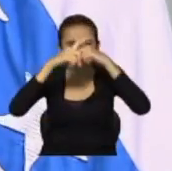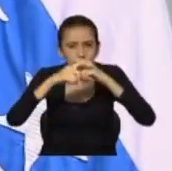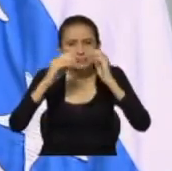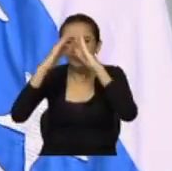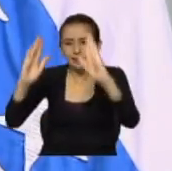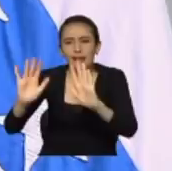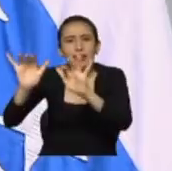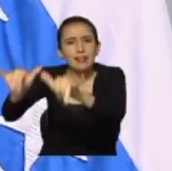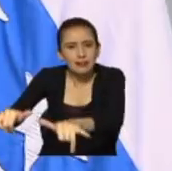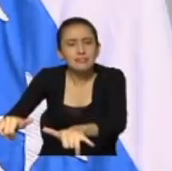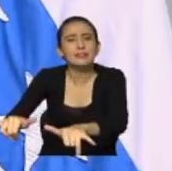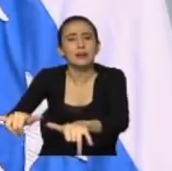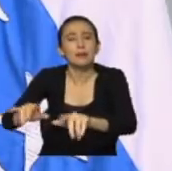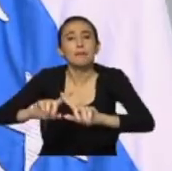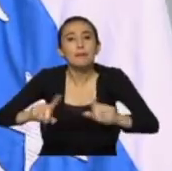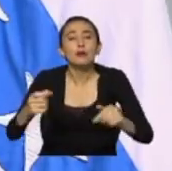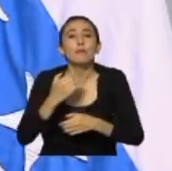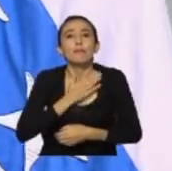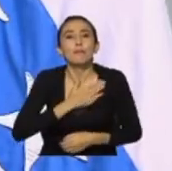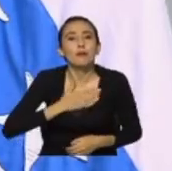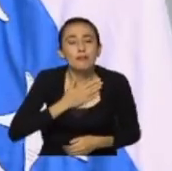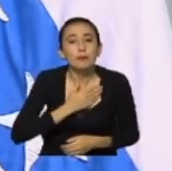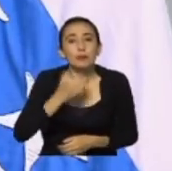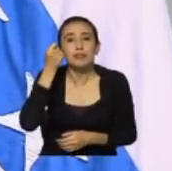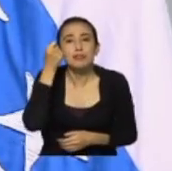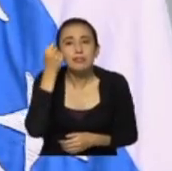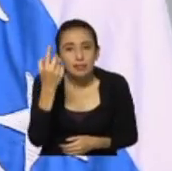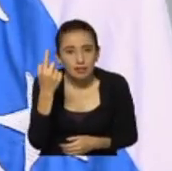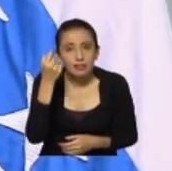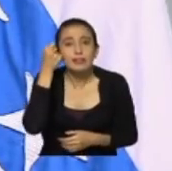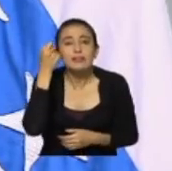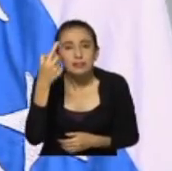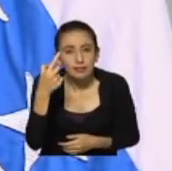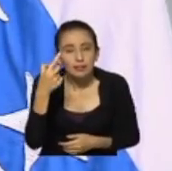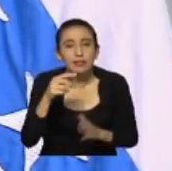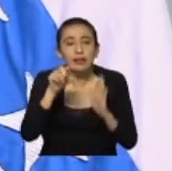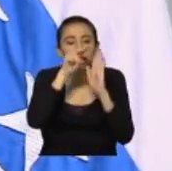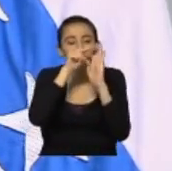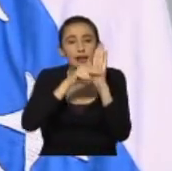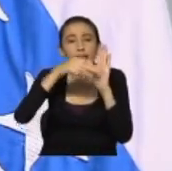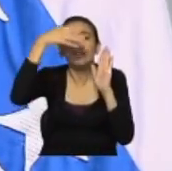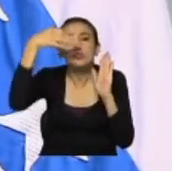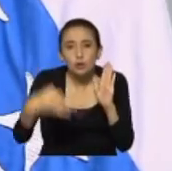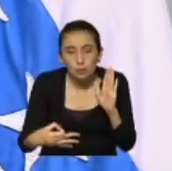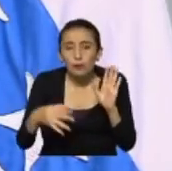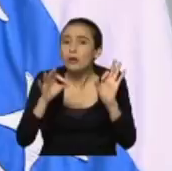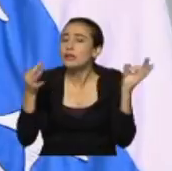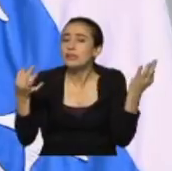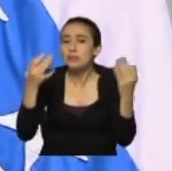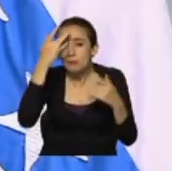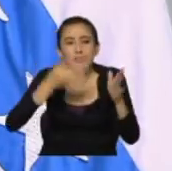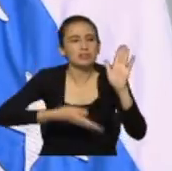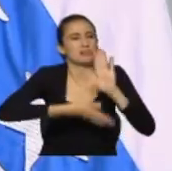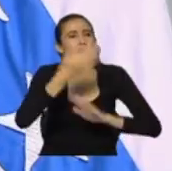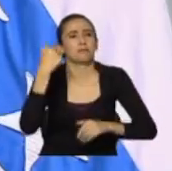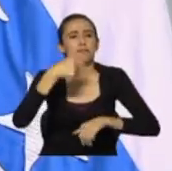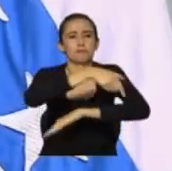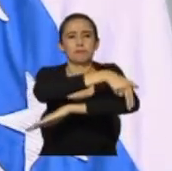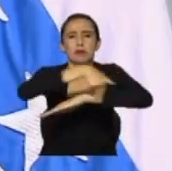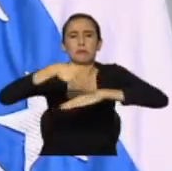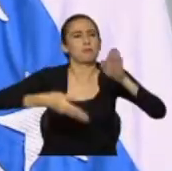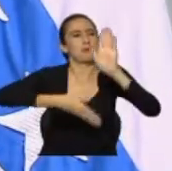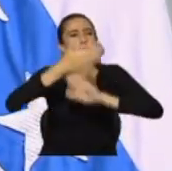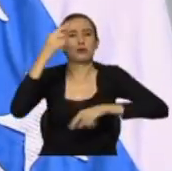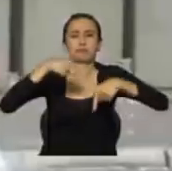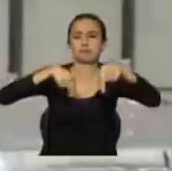casas pero tienen que entender que en estos momentos en cumplir lo dispuesto por las autoridades es un acto criminal un acto contra